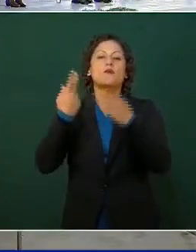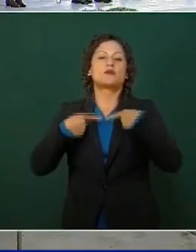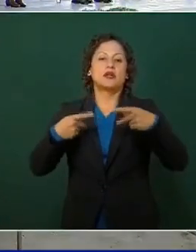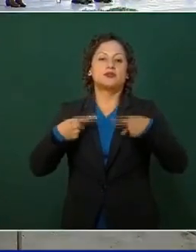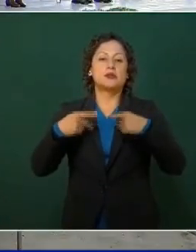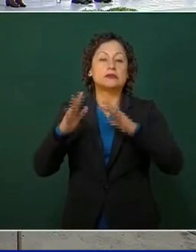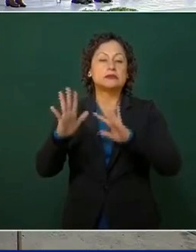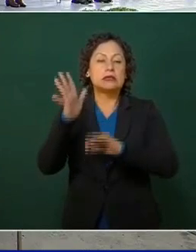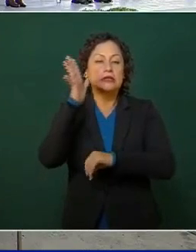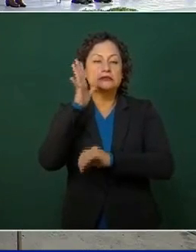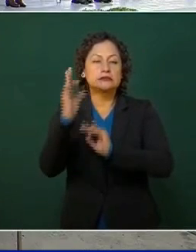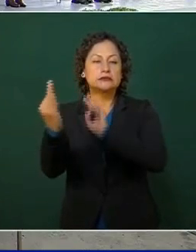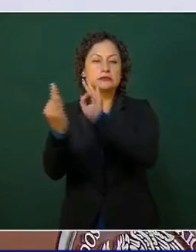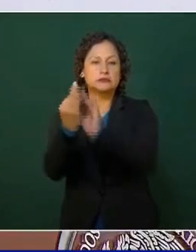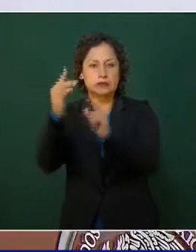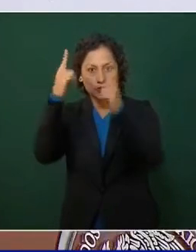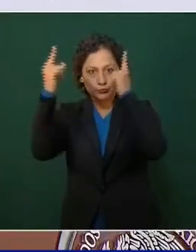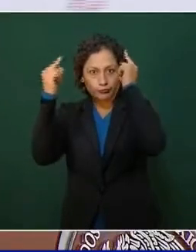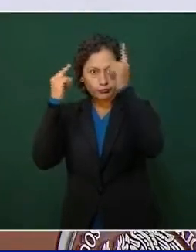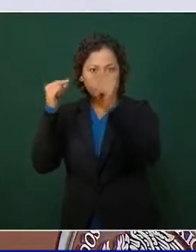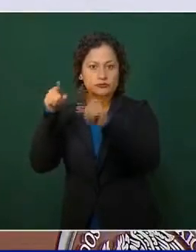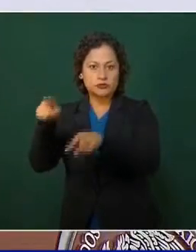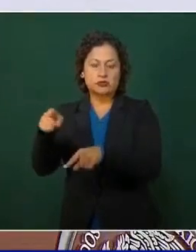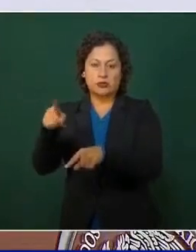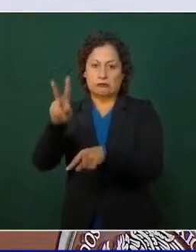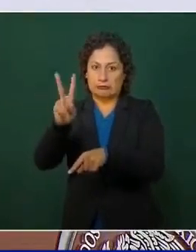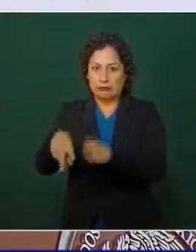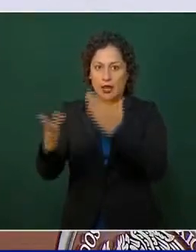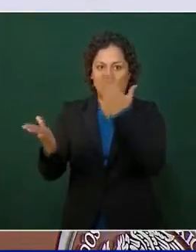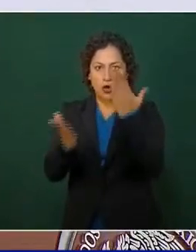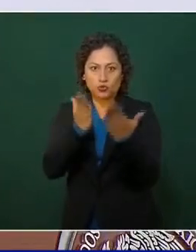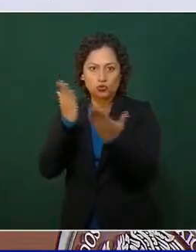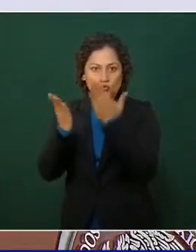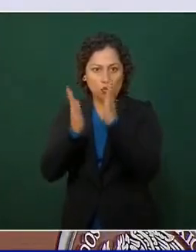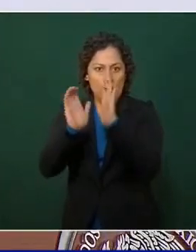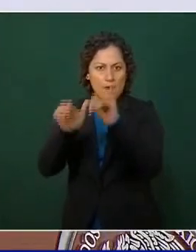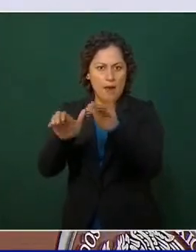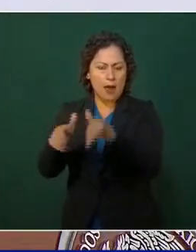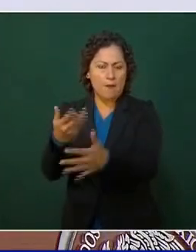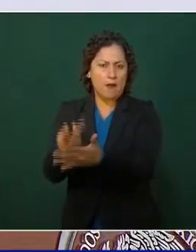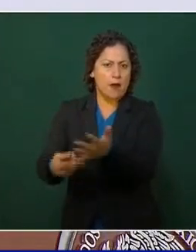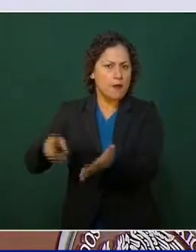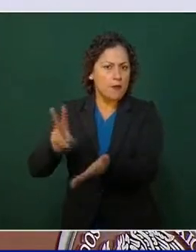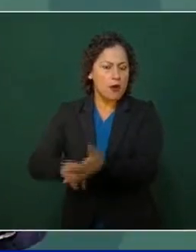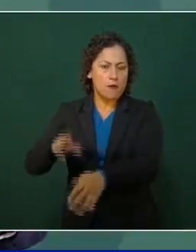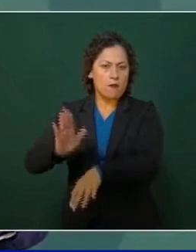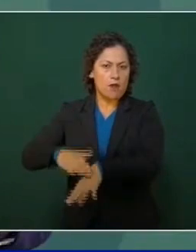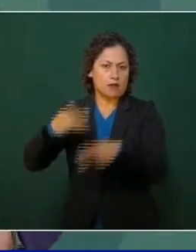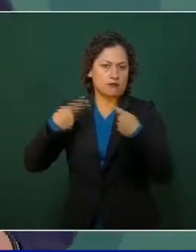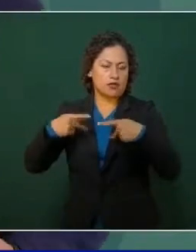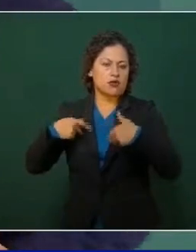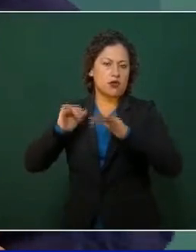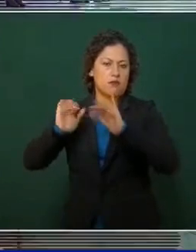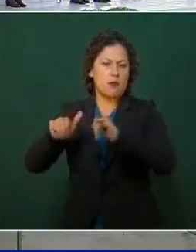salir, se están formando al doble de lo que se estaba formando